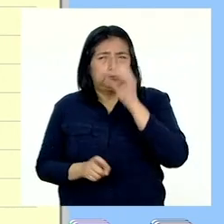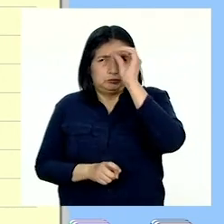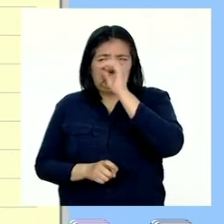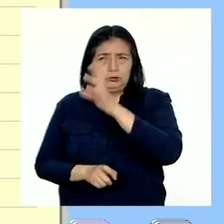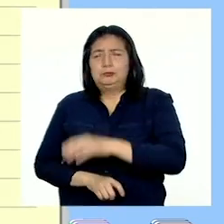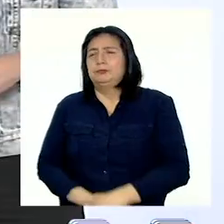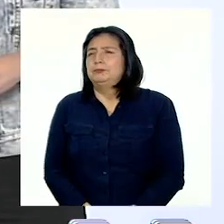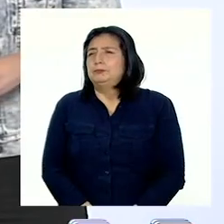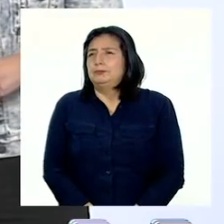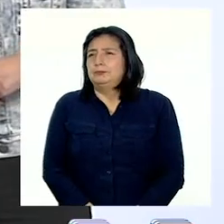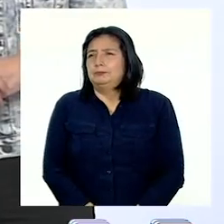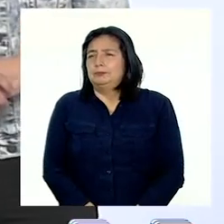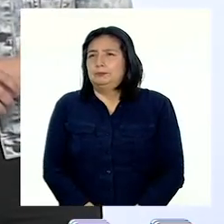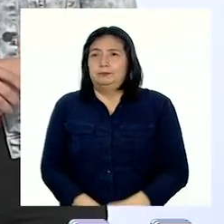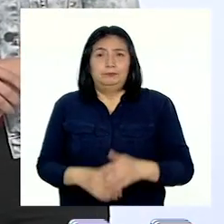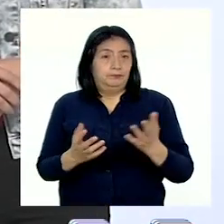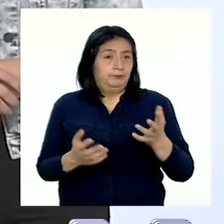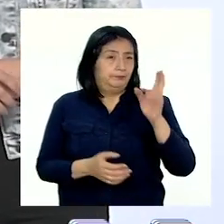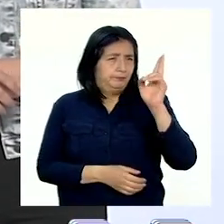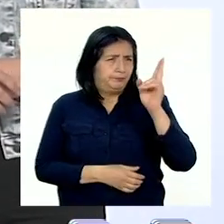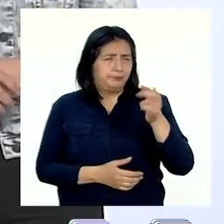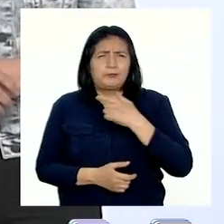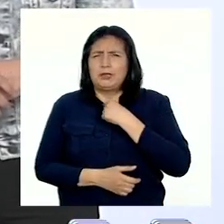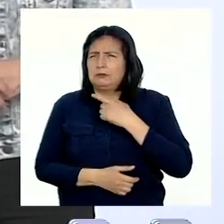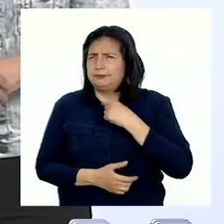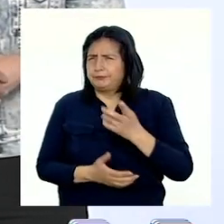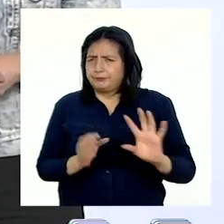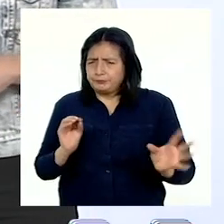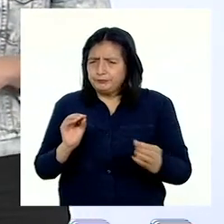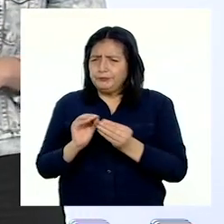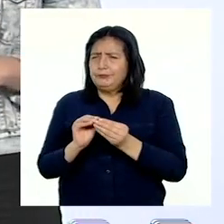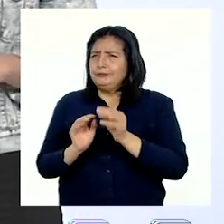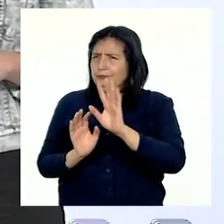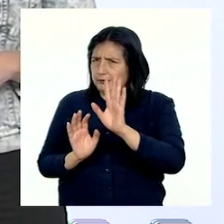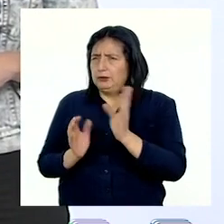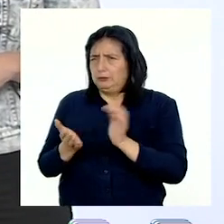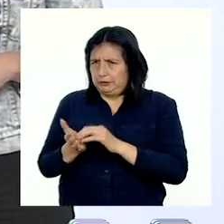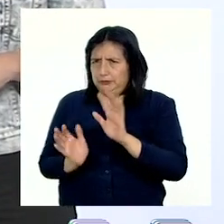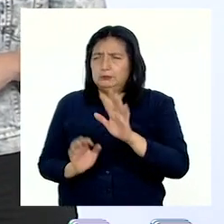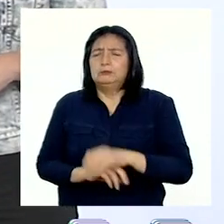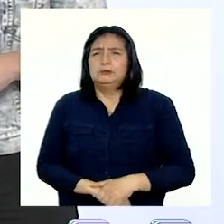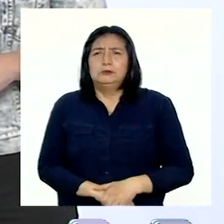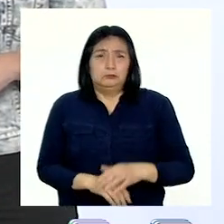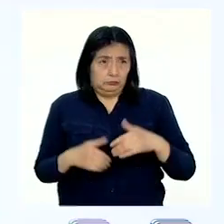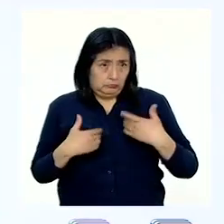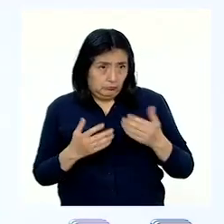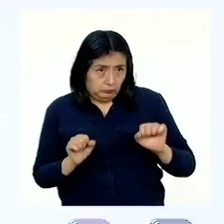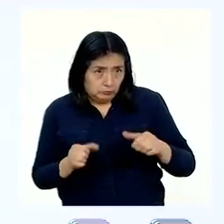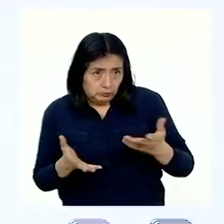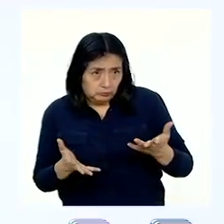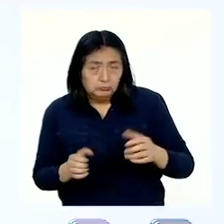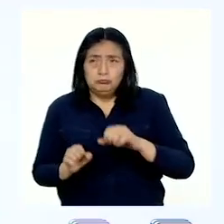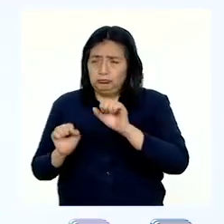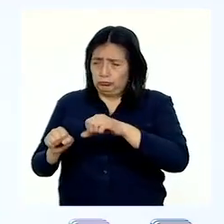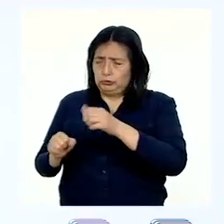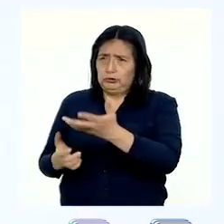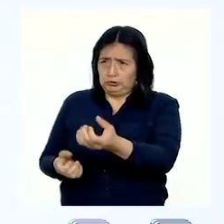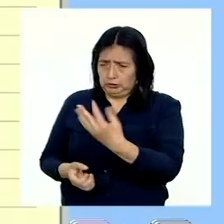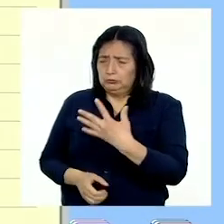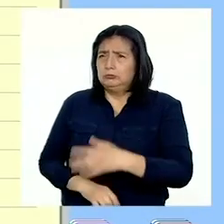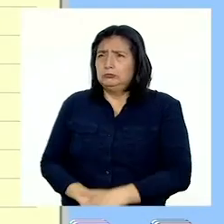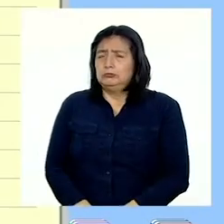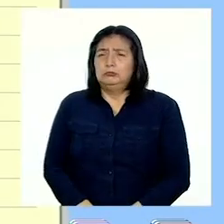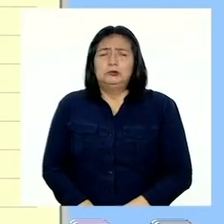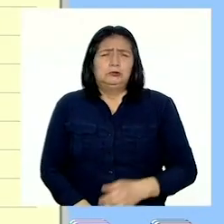de opinión. Y profesor, me gustaría añadir una consideración más. ¿Puedo? Claro,